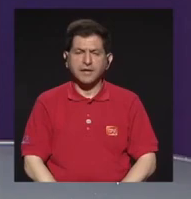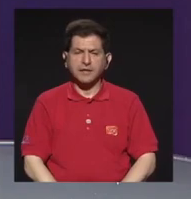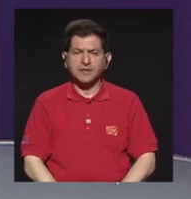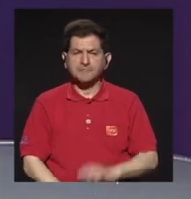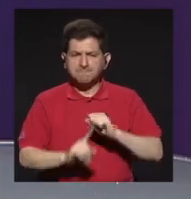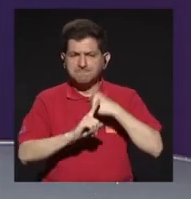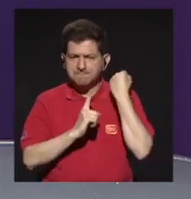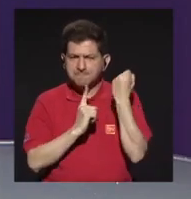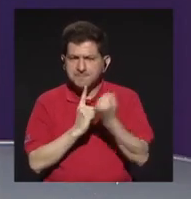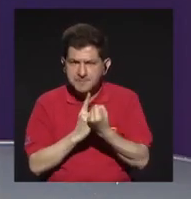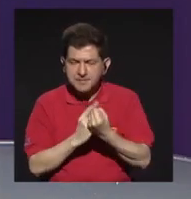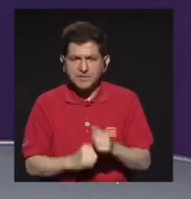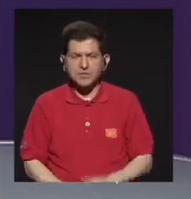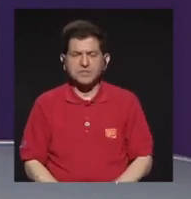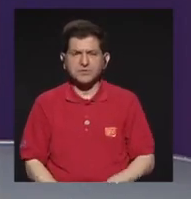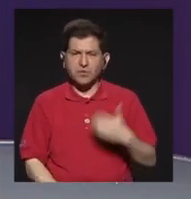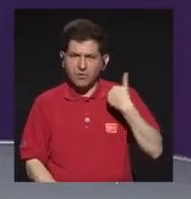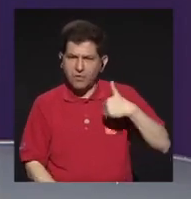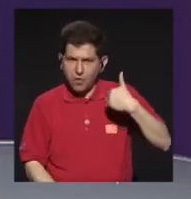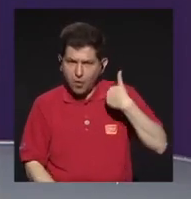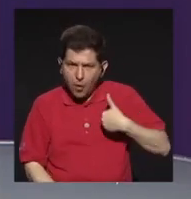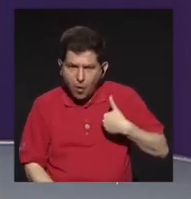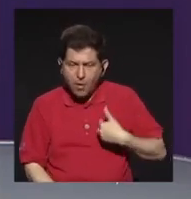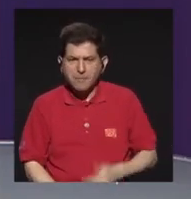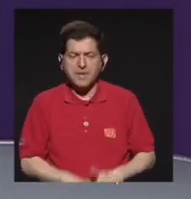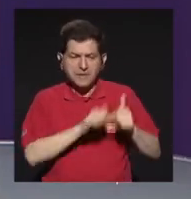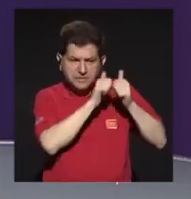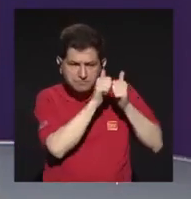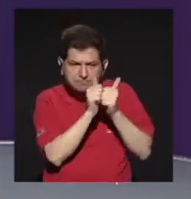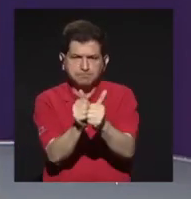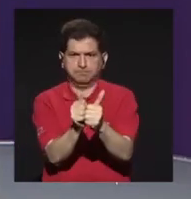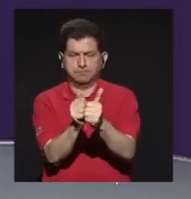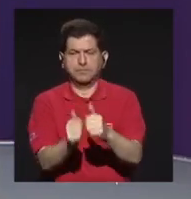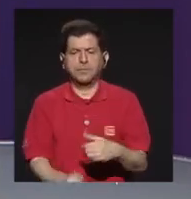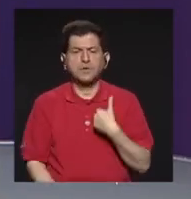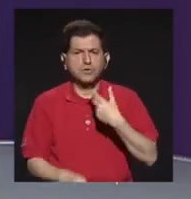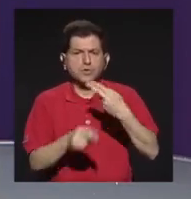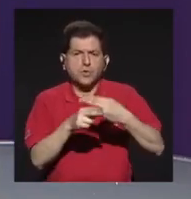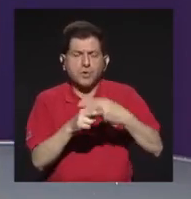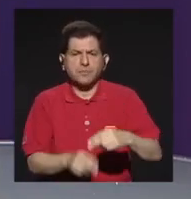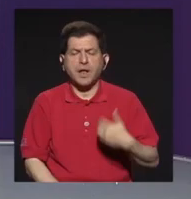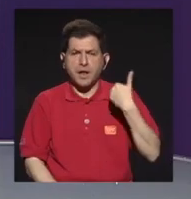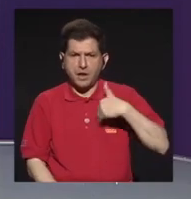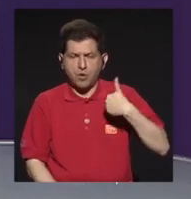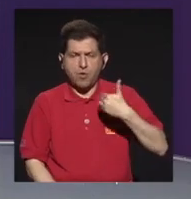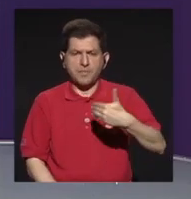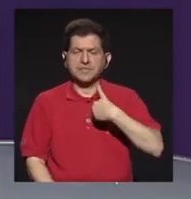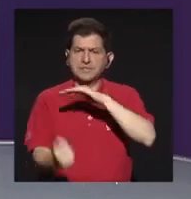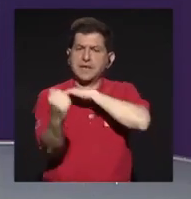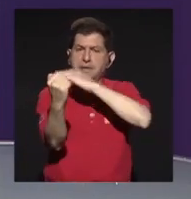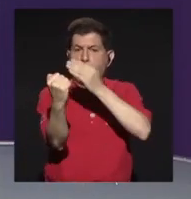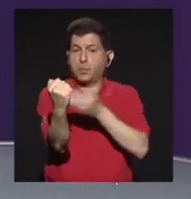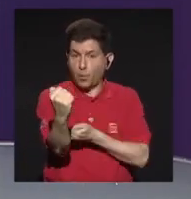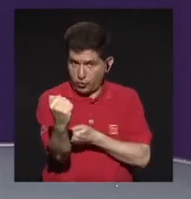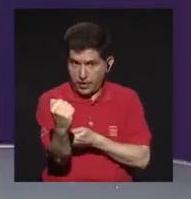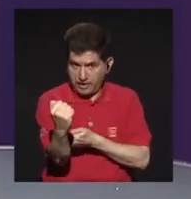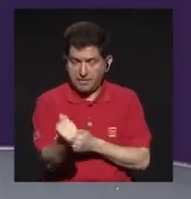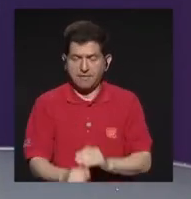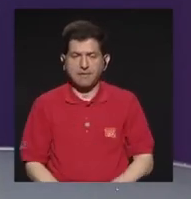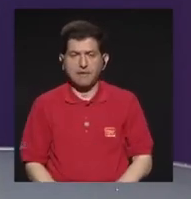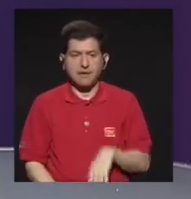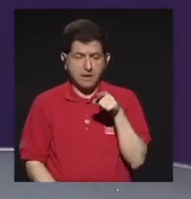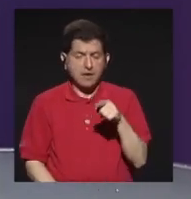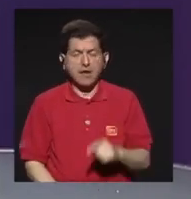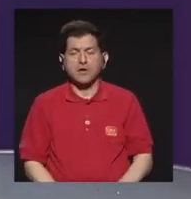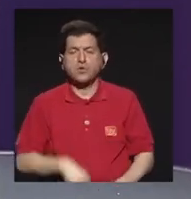hecho por una serie de hombres acompañados yo le llamé hombres que tienen poder y que son y que